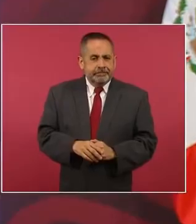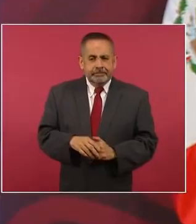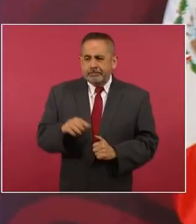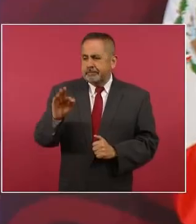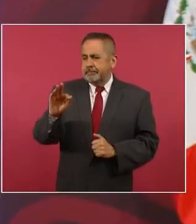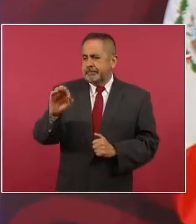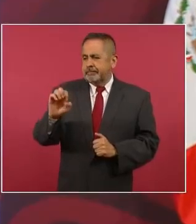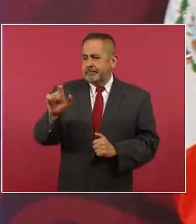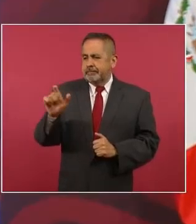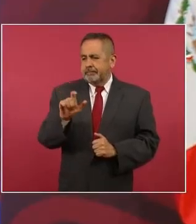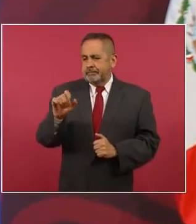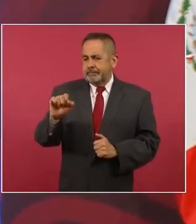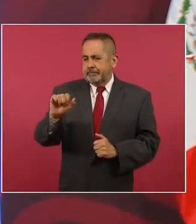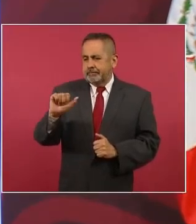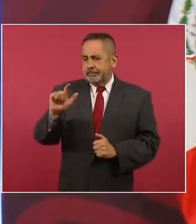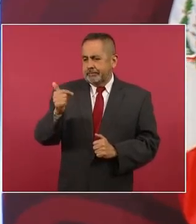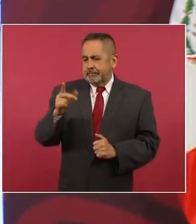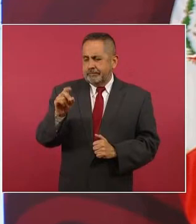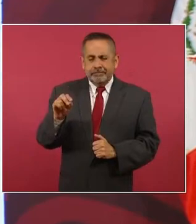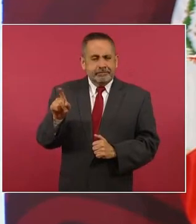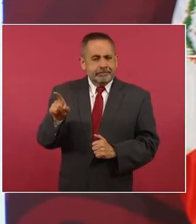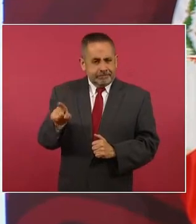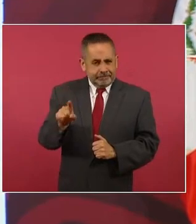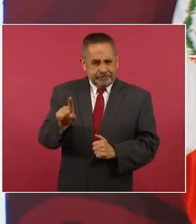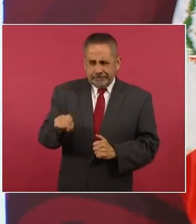Félix Salgado Macedonio y a